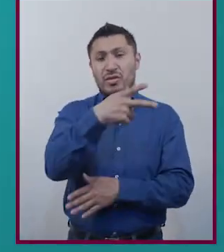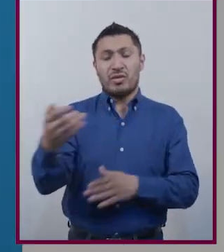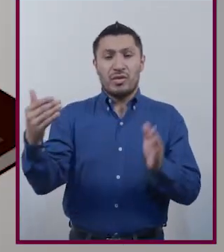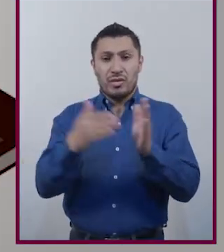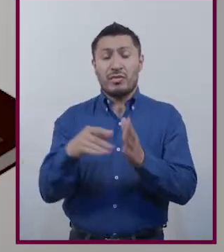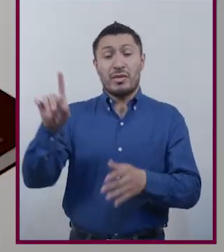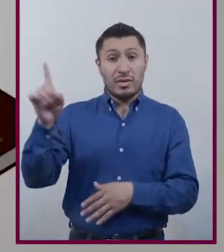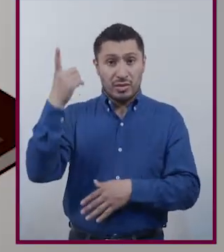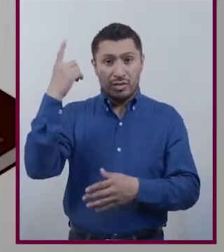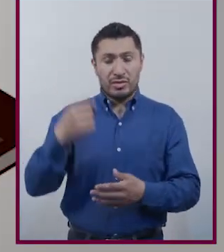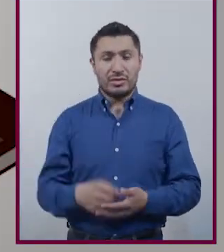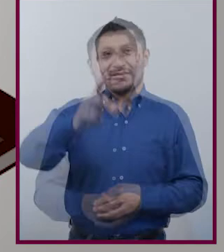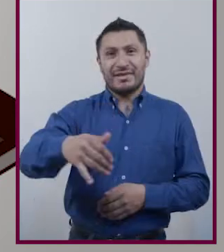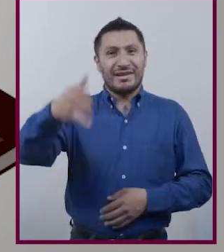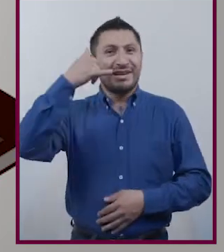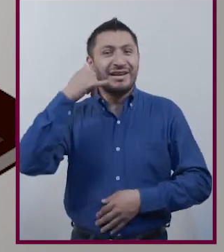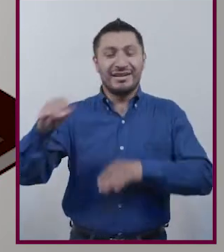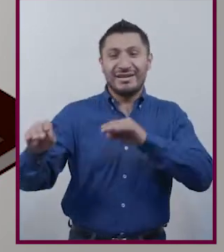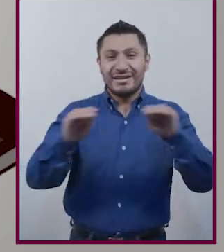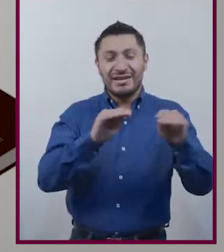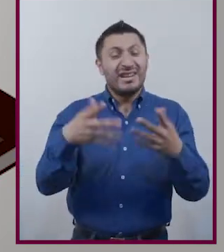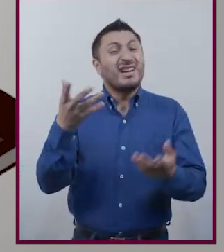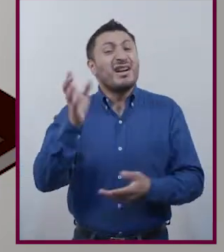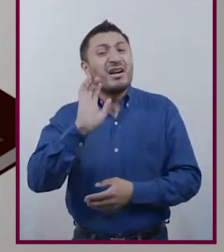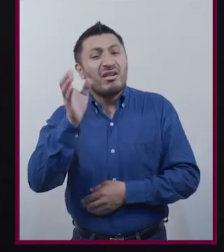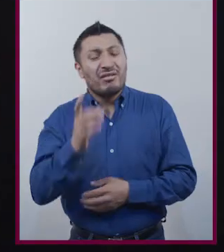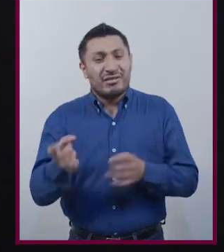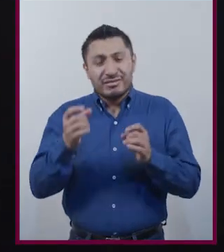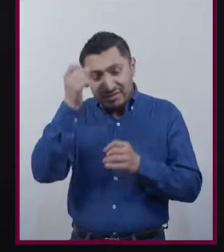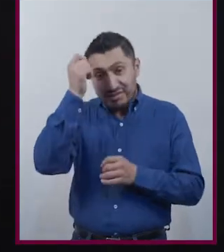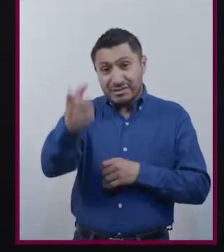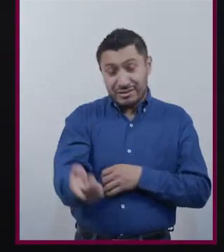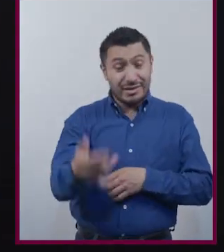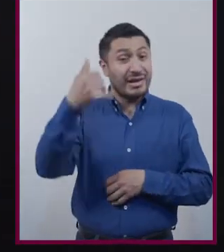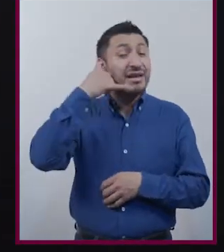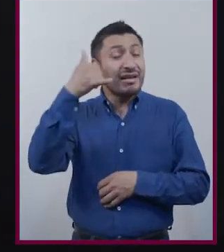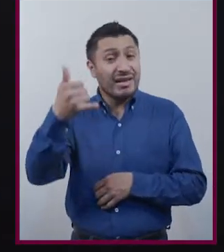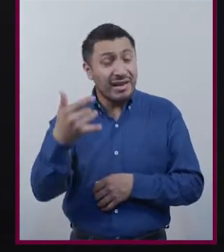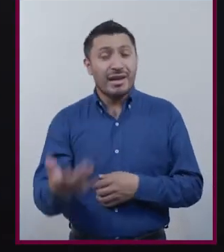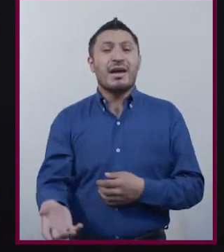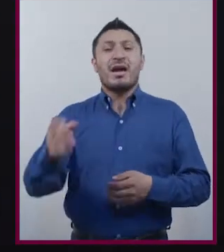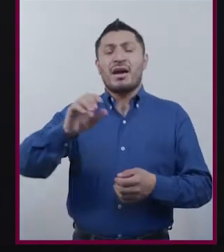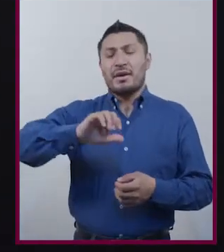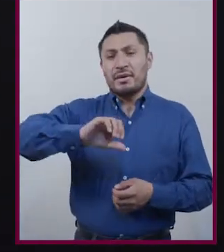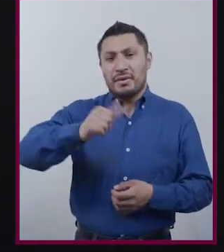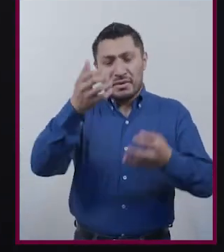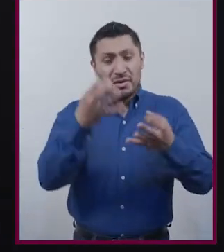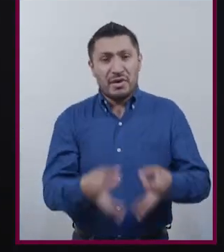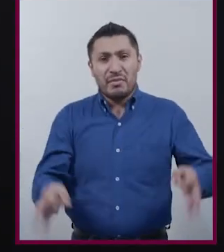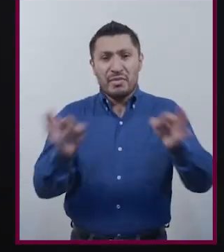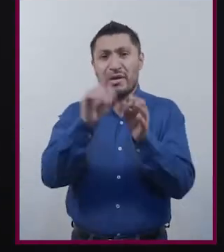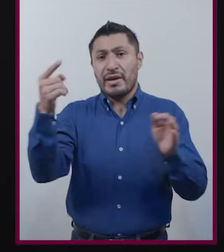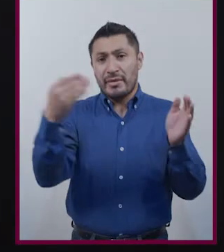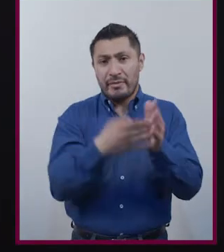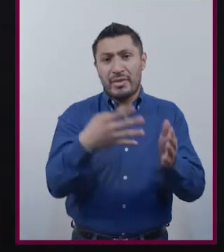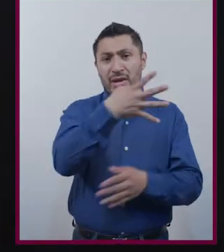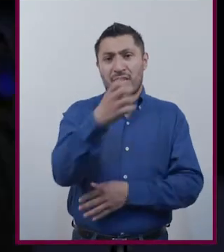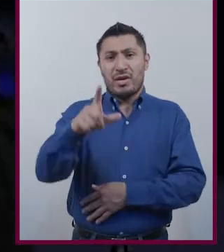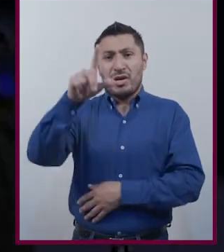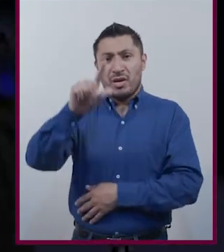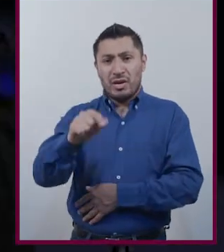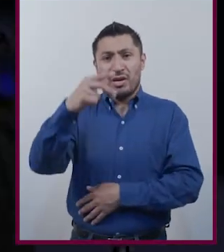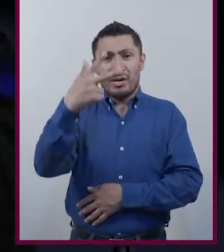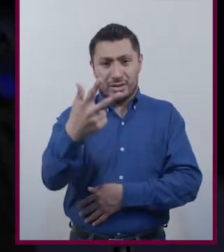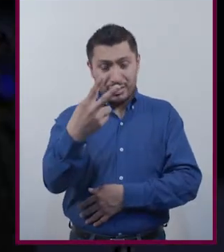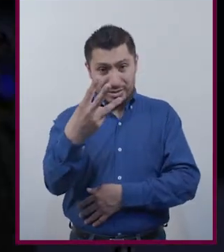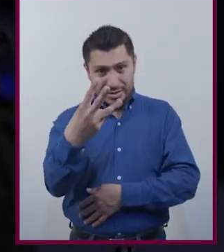$442,800,000. Pero los teléfonos móviles, ¿en qué momento aparecieron? El teléfono dio otro gran paso en 1973,